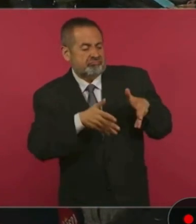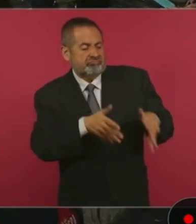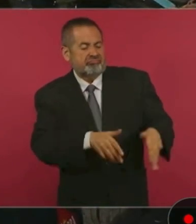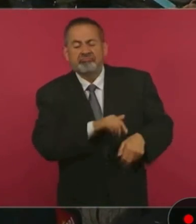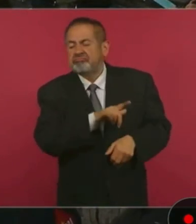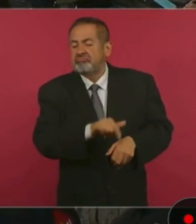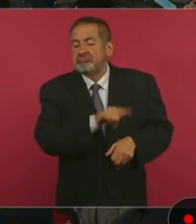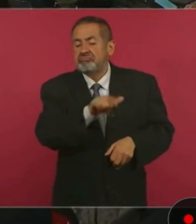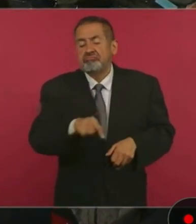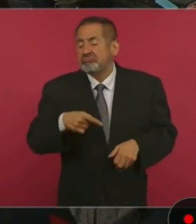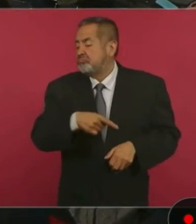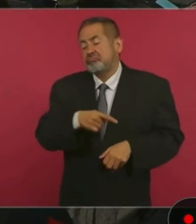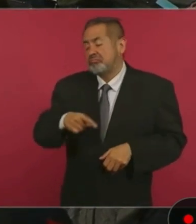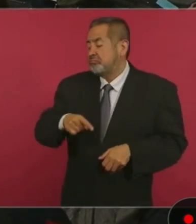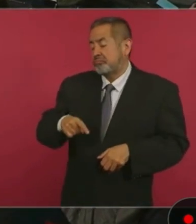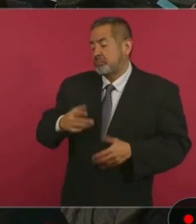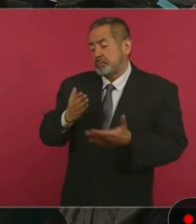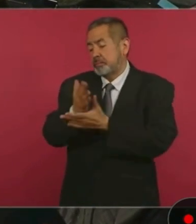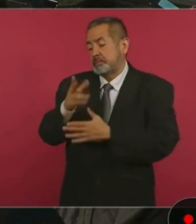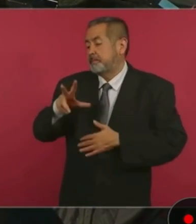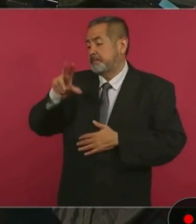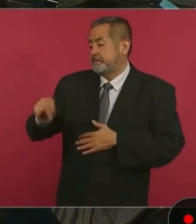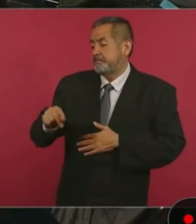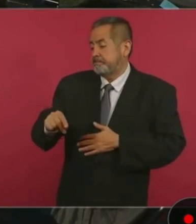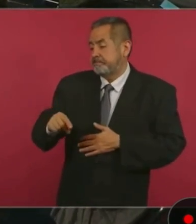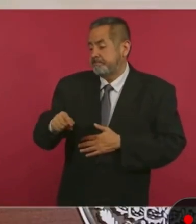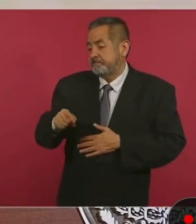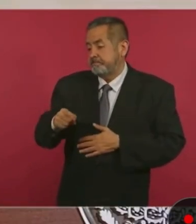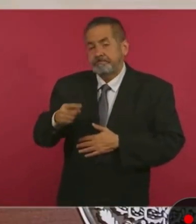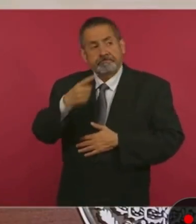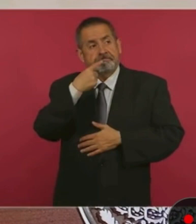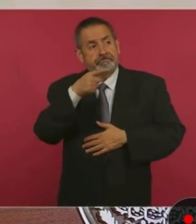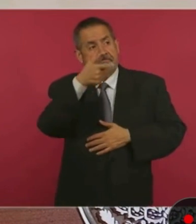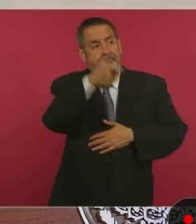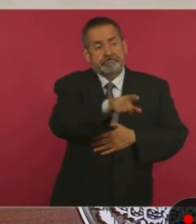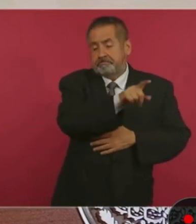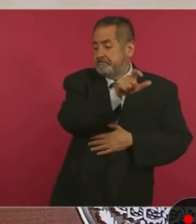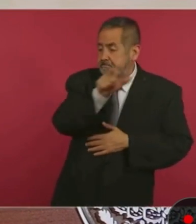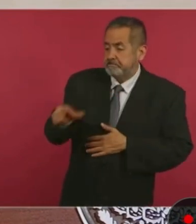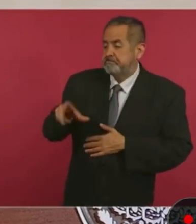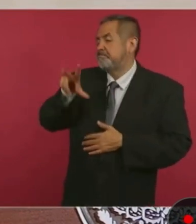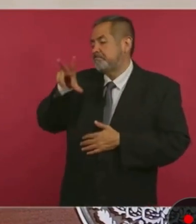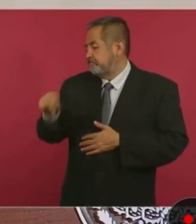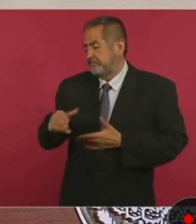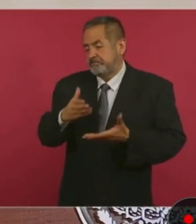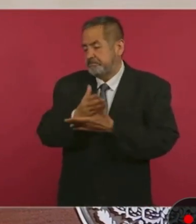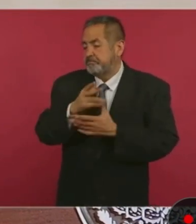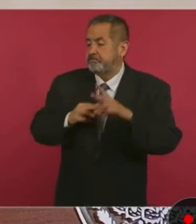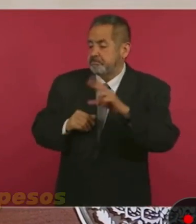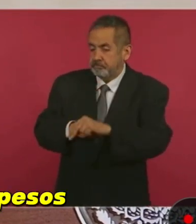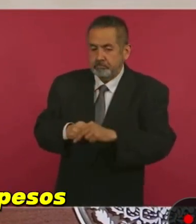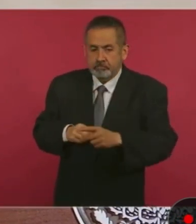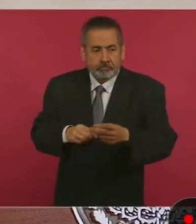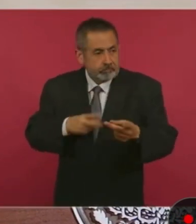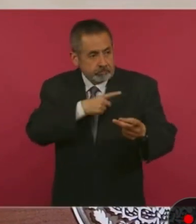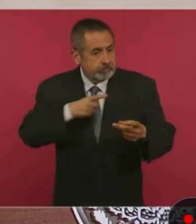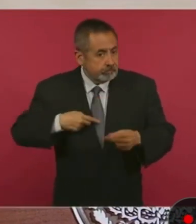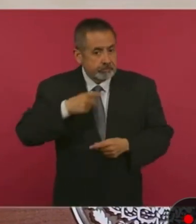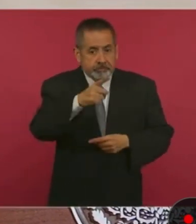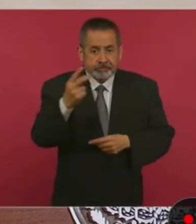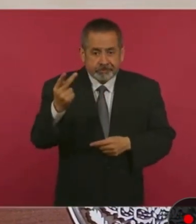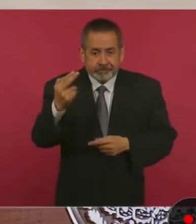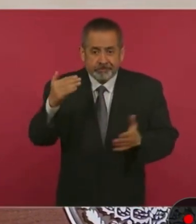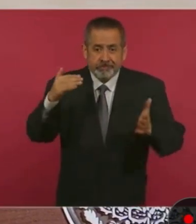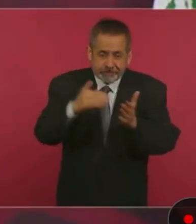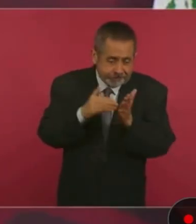improcedente la denuncia de que tienen que pagar 25,000 millones de pesos